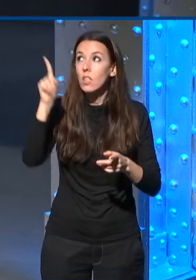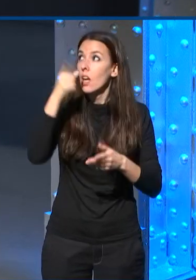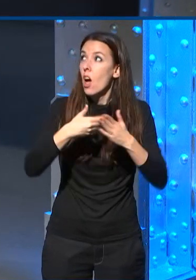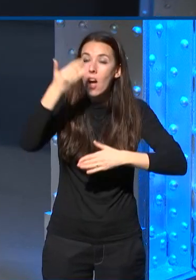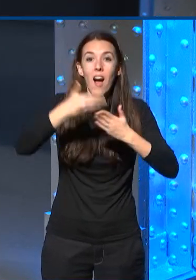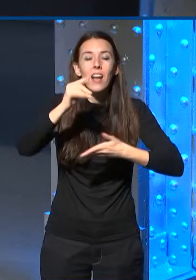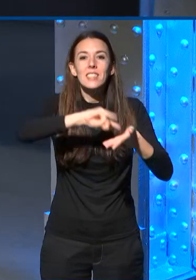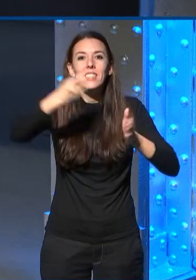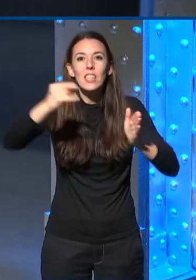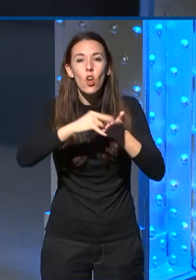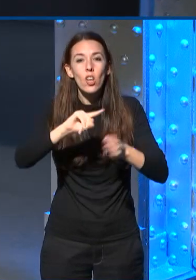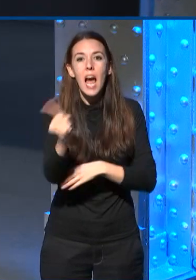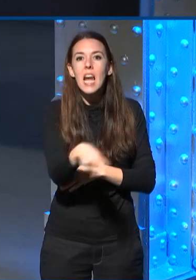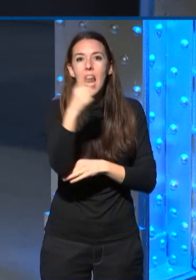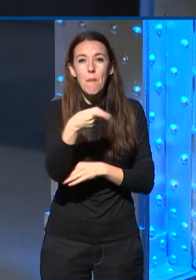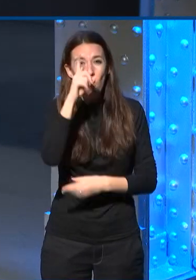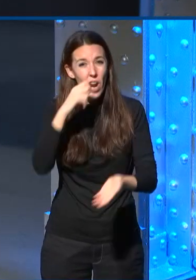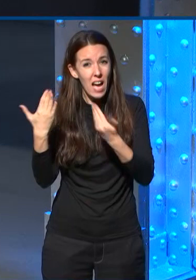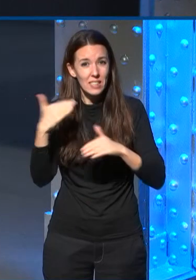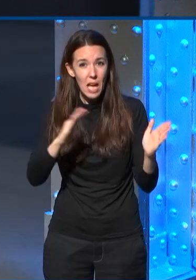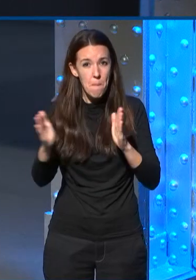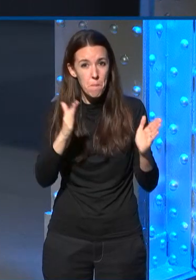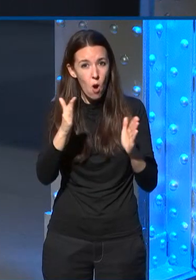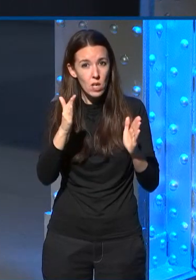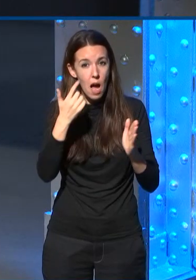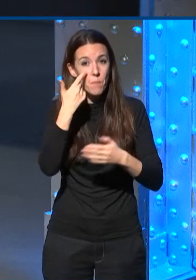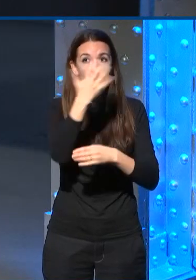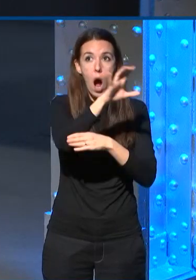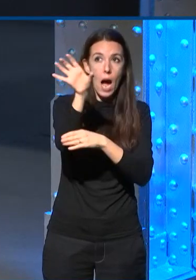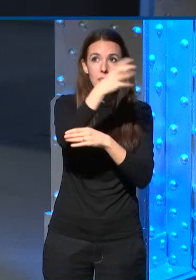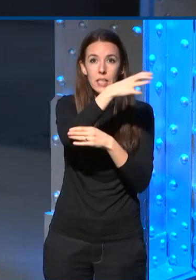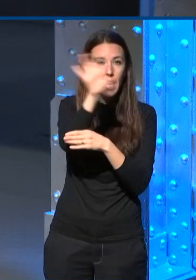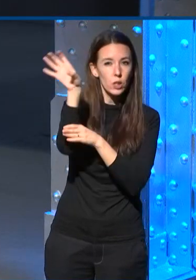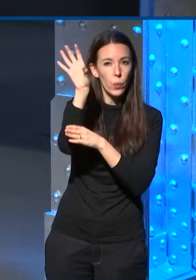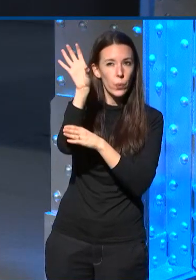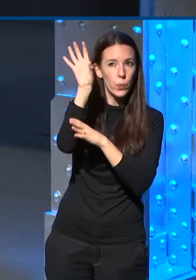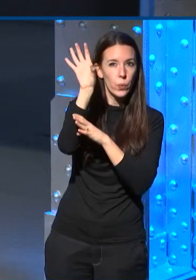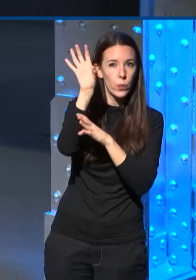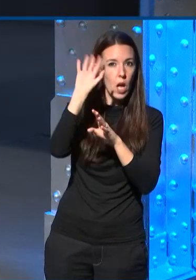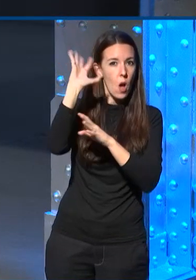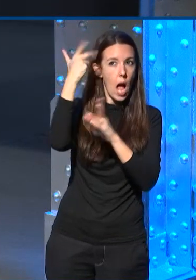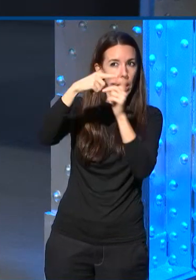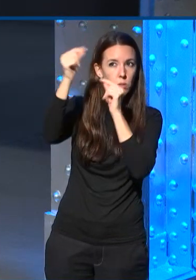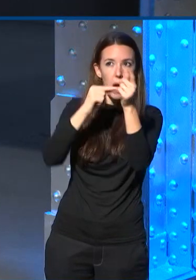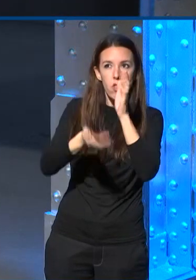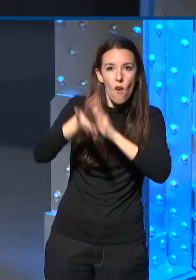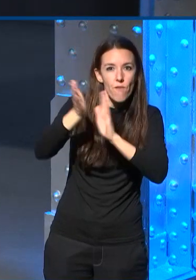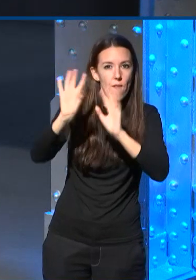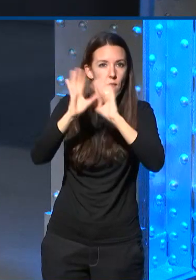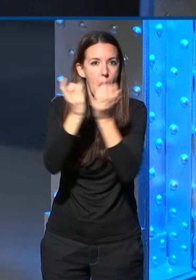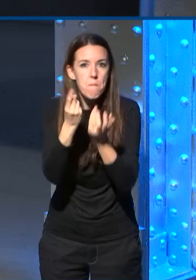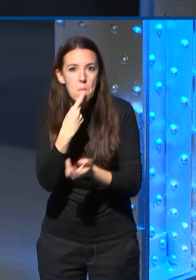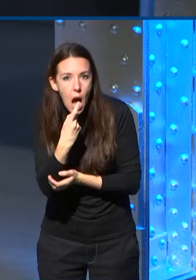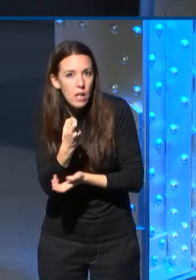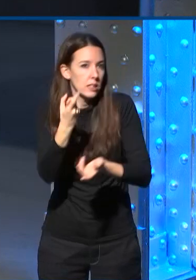La tecnología de las lavadoras de la época con las antenas que miraban al espacio profundo, a las misiones que iban a Marte, etcétera, o incluso